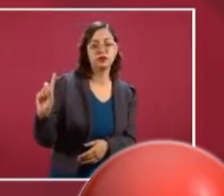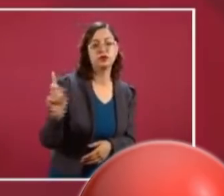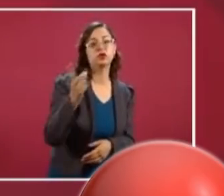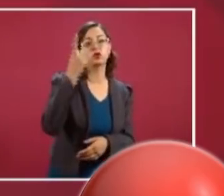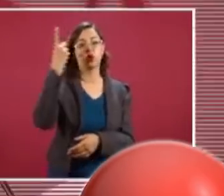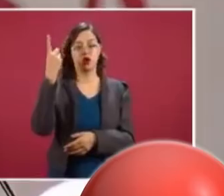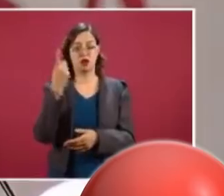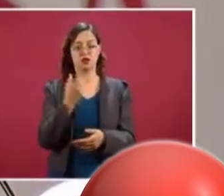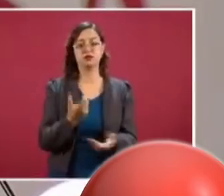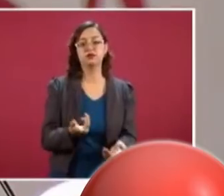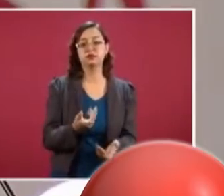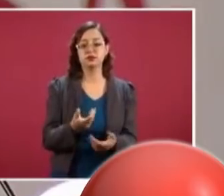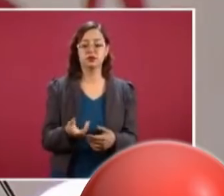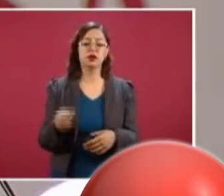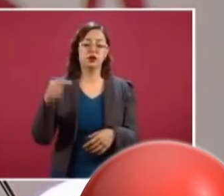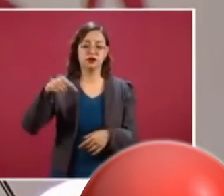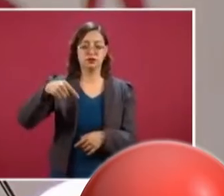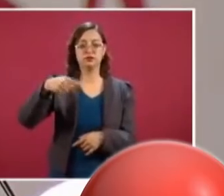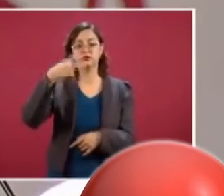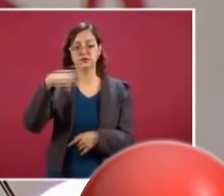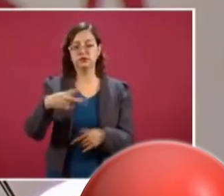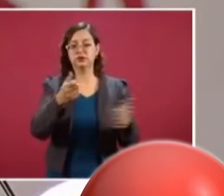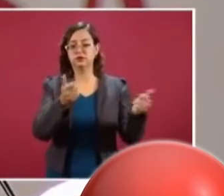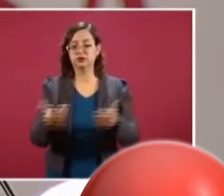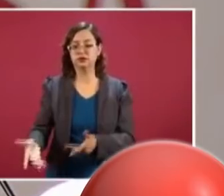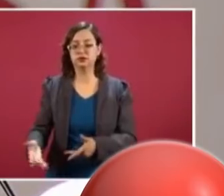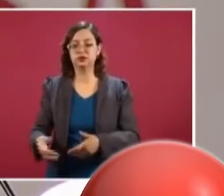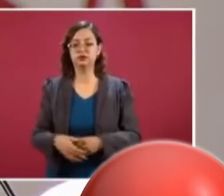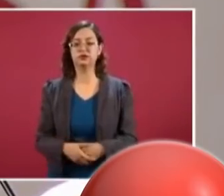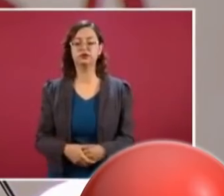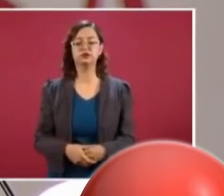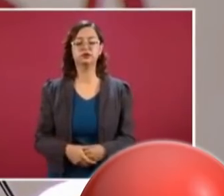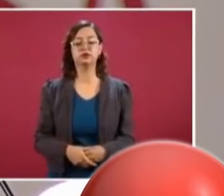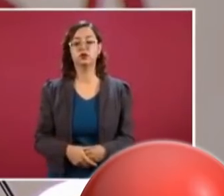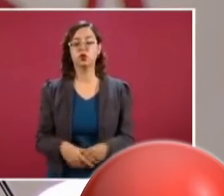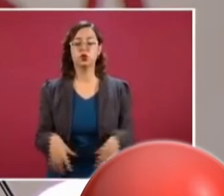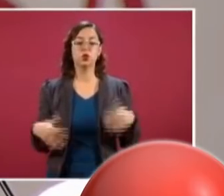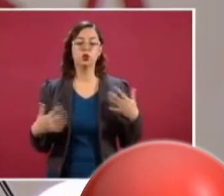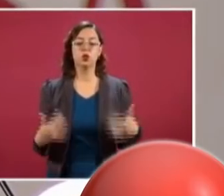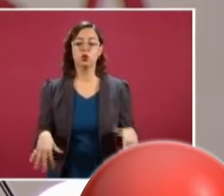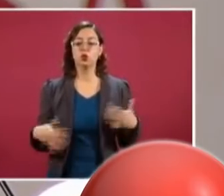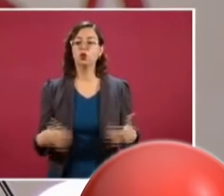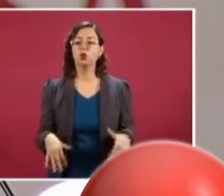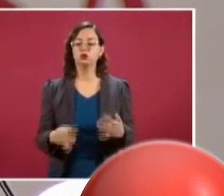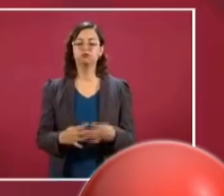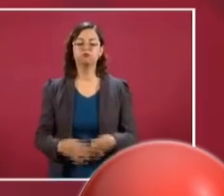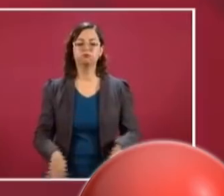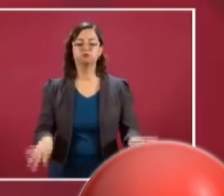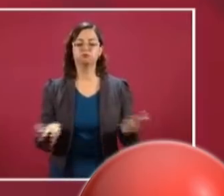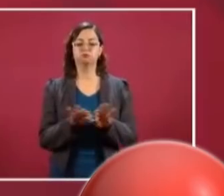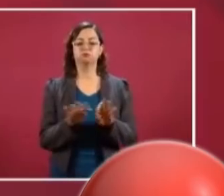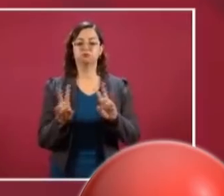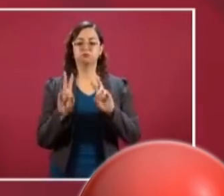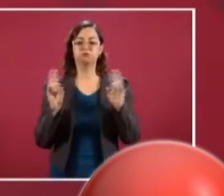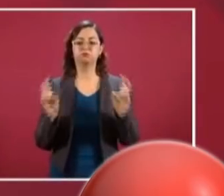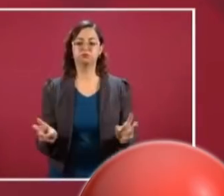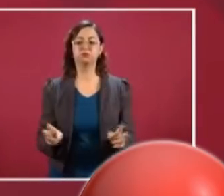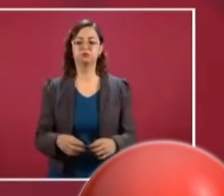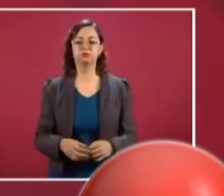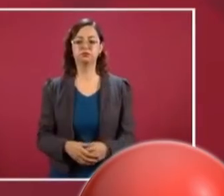millones de dólares a sus familiares en México. Esta es una cantidad muy importante.